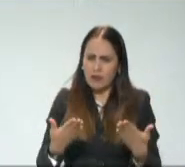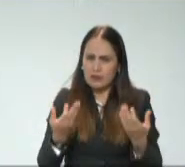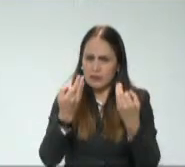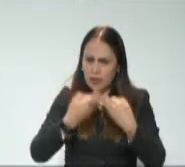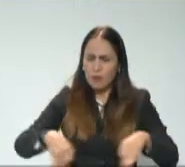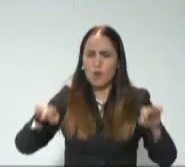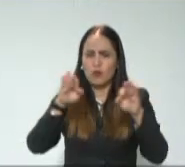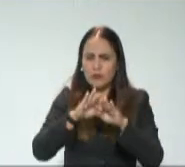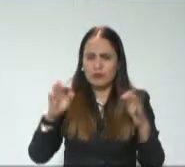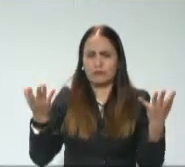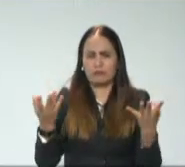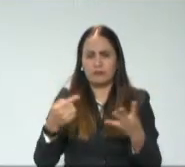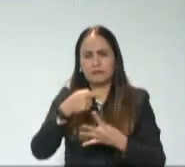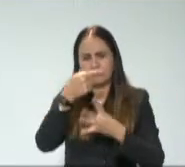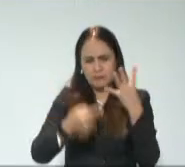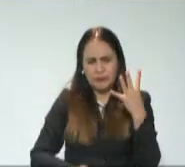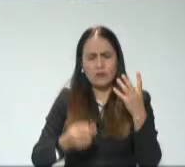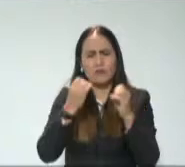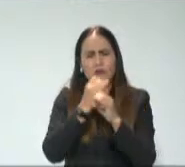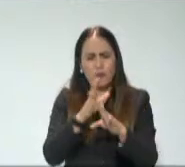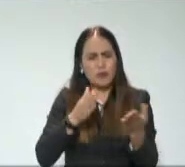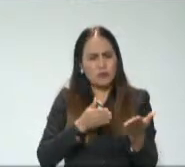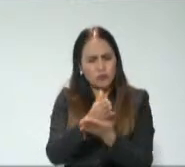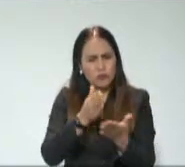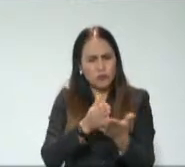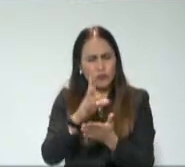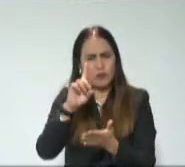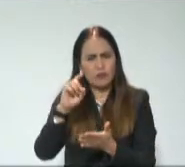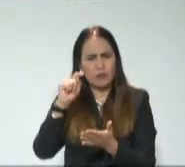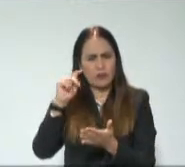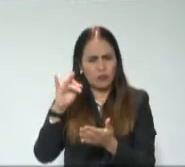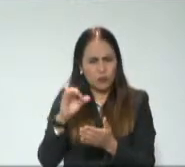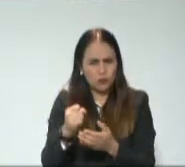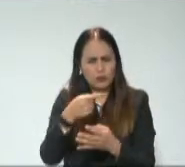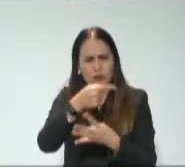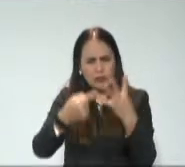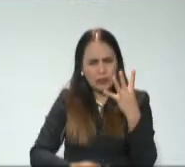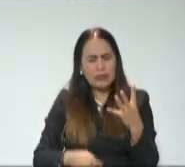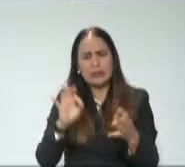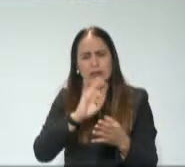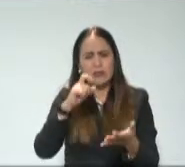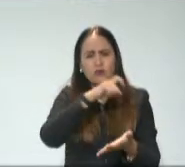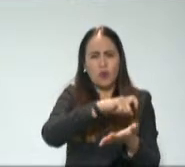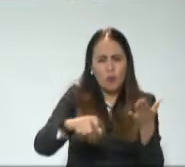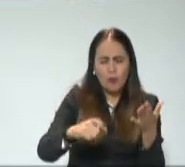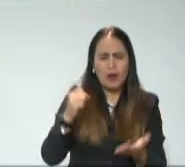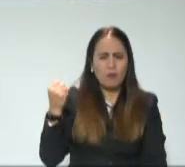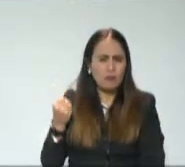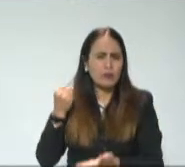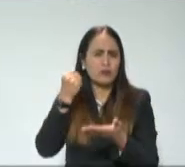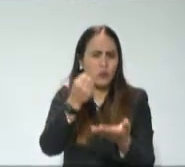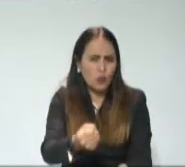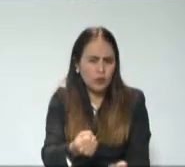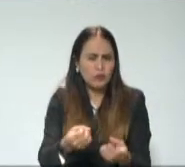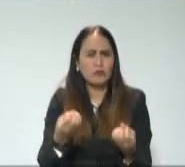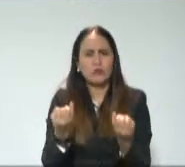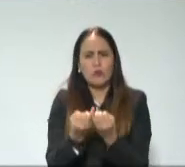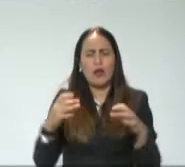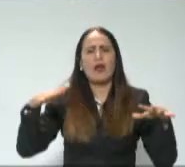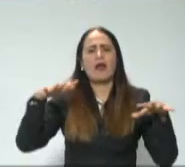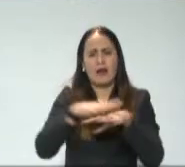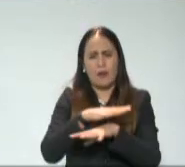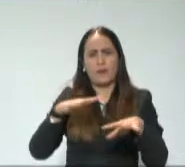relevantes proporcionar este acceso a la información y datos puede ayudar a monitorear las adquisiciones el presupuesto y los cambios